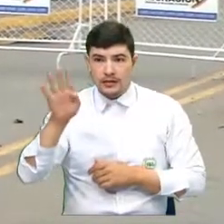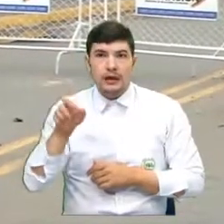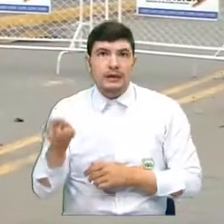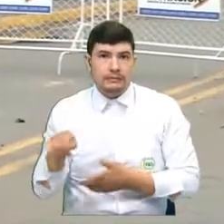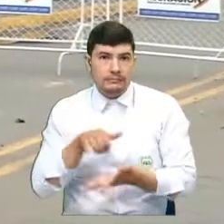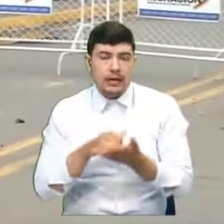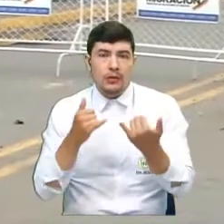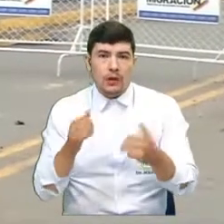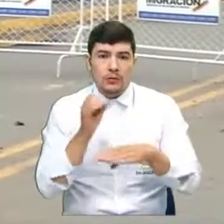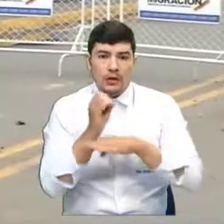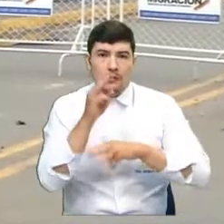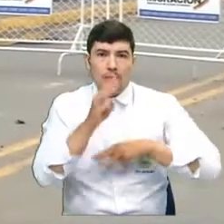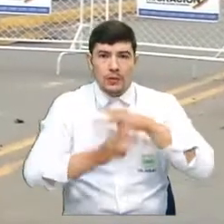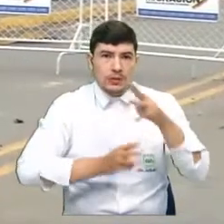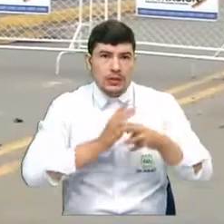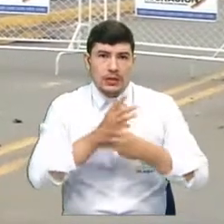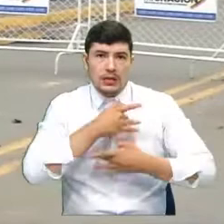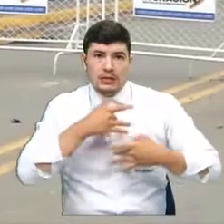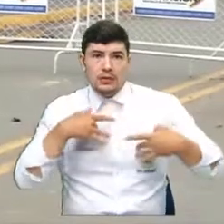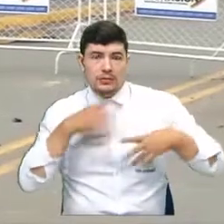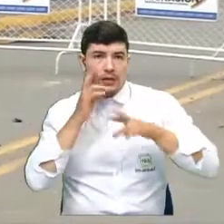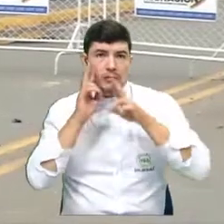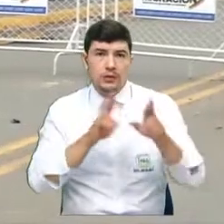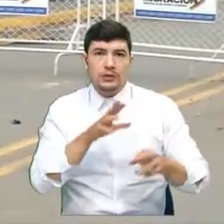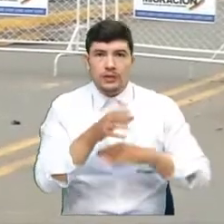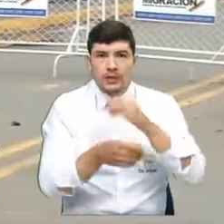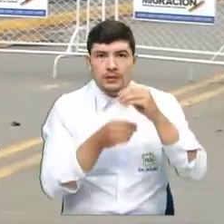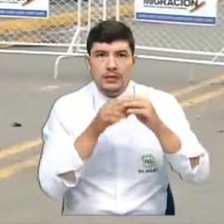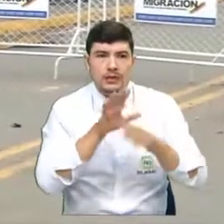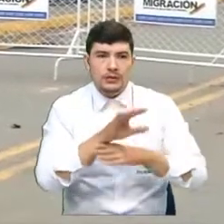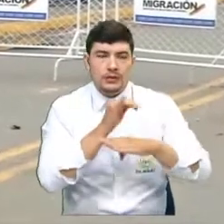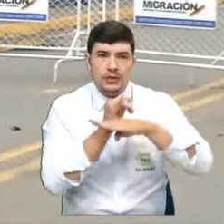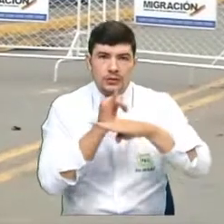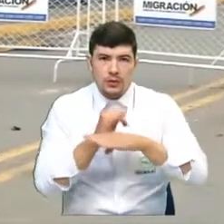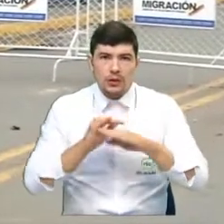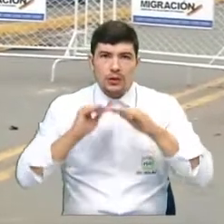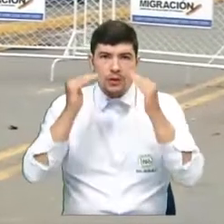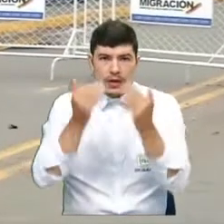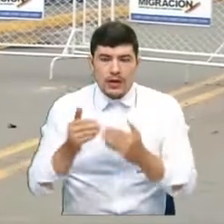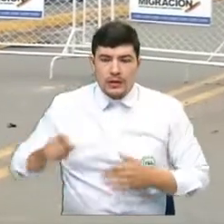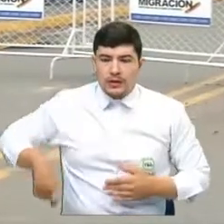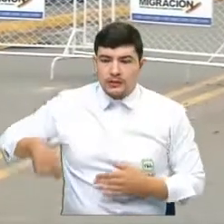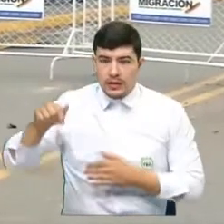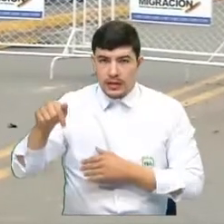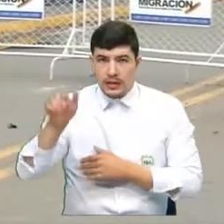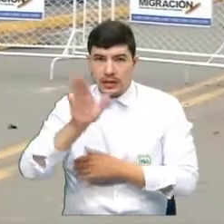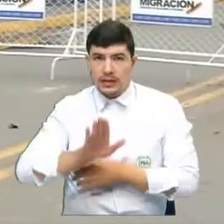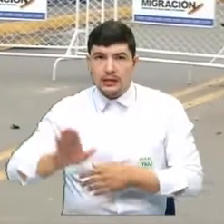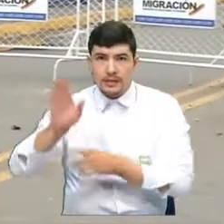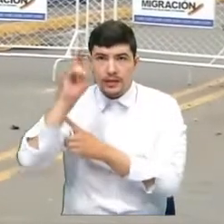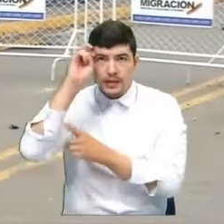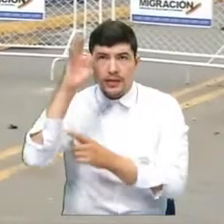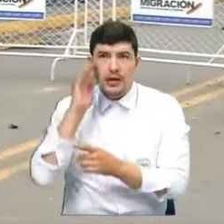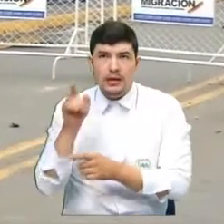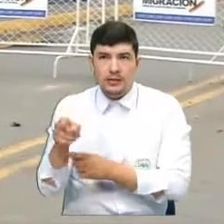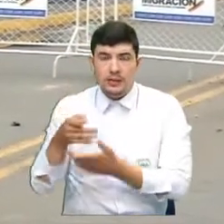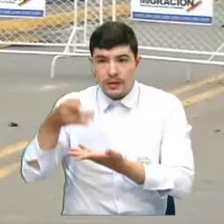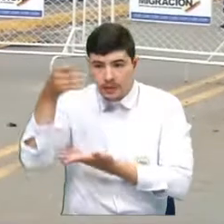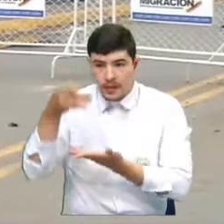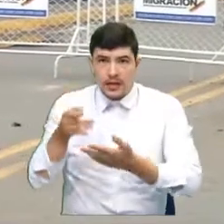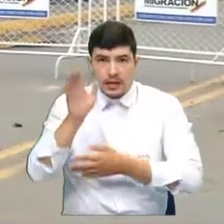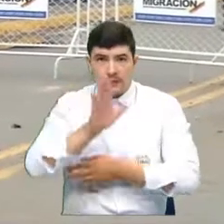organización mundial de la salud y precisamente las instituciones educativas colegios y escuelas del norte de santander específicamente la capital norte santandereana